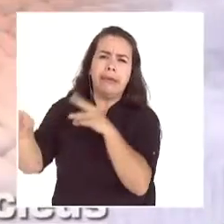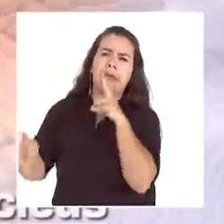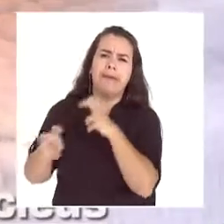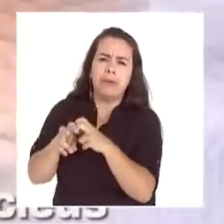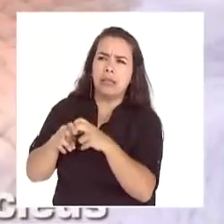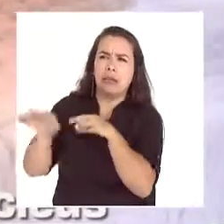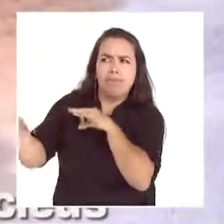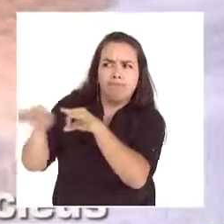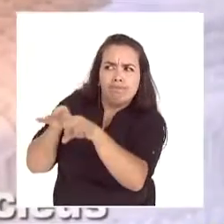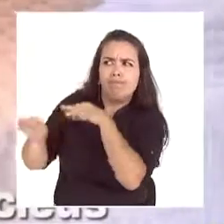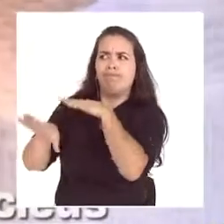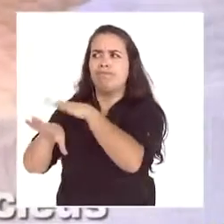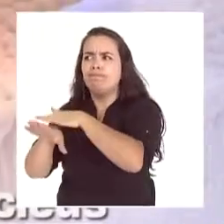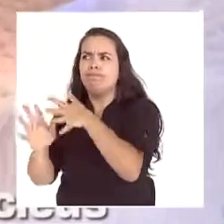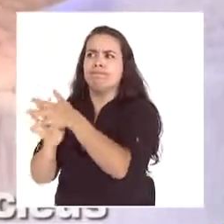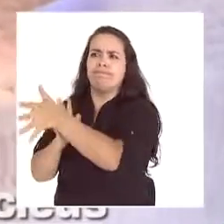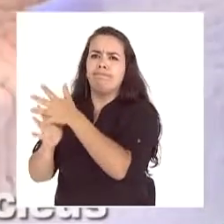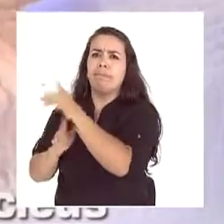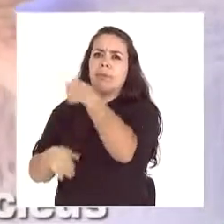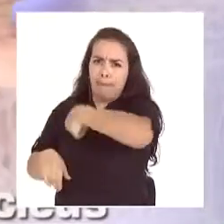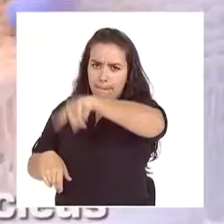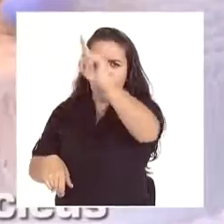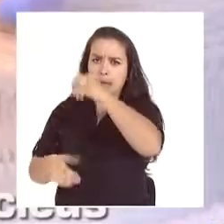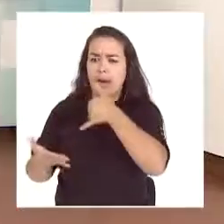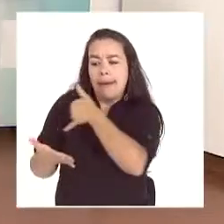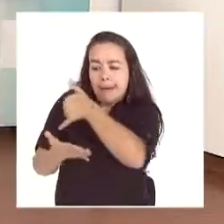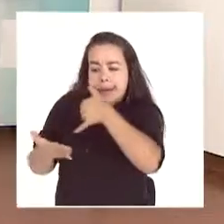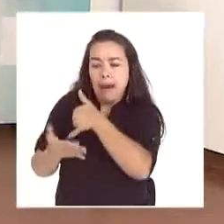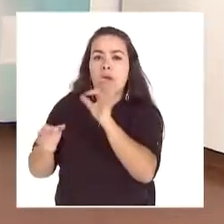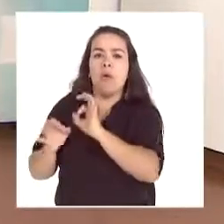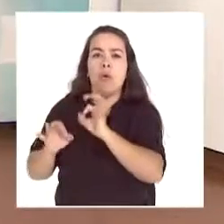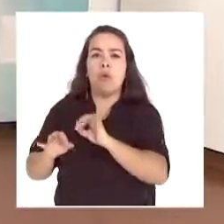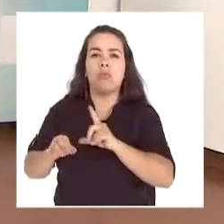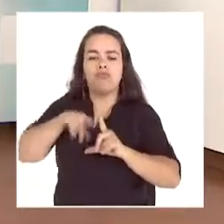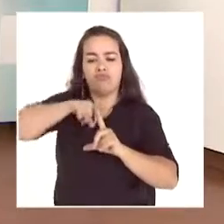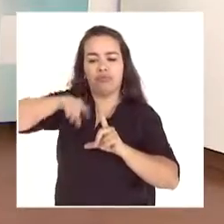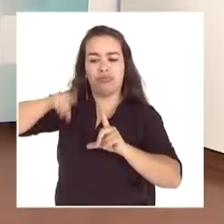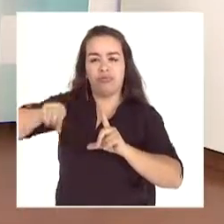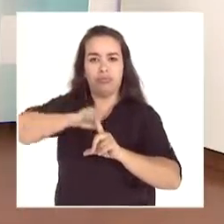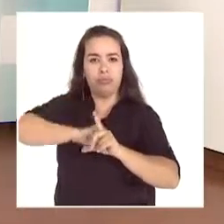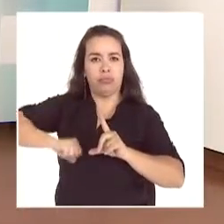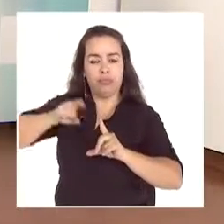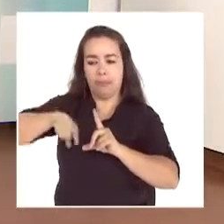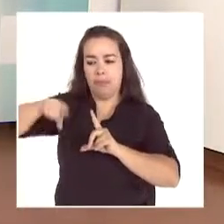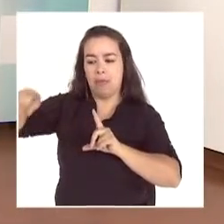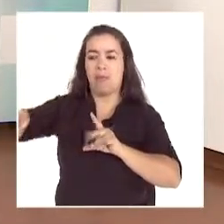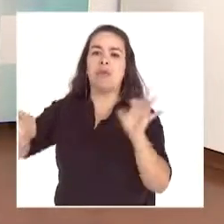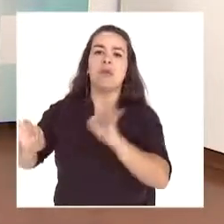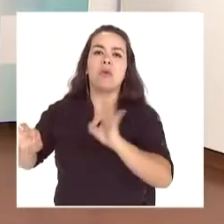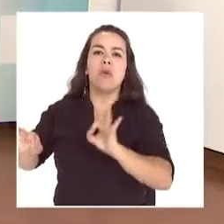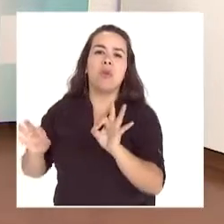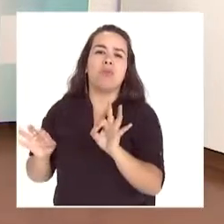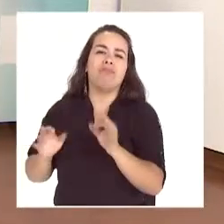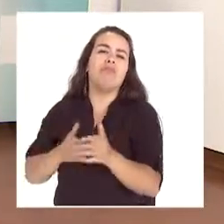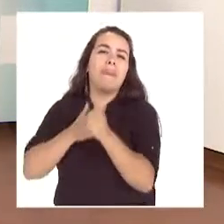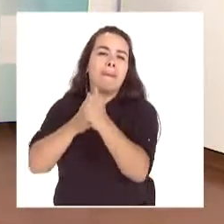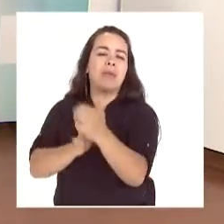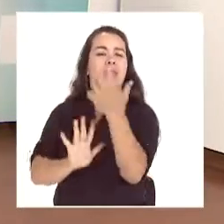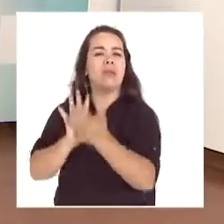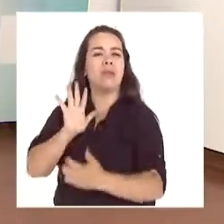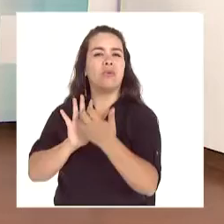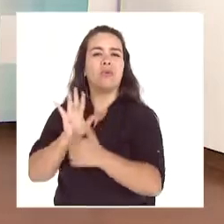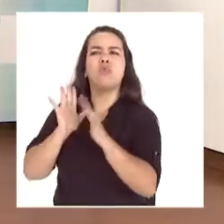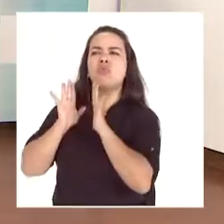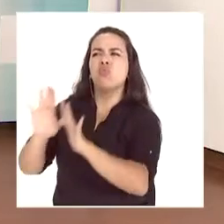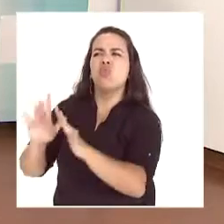en sangre, que necesita un electrocardiograma, que necesitan métodos diagnósticos como en el caso